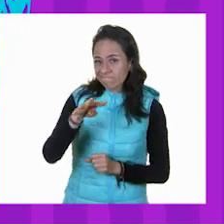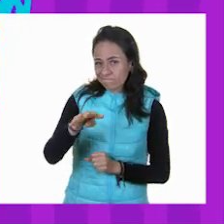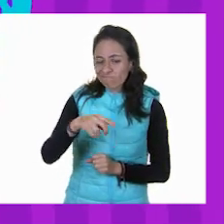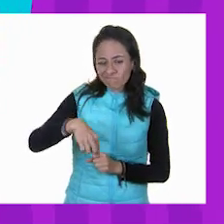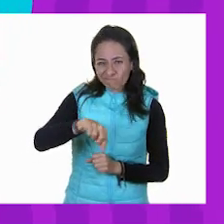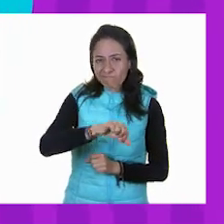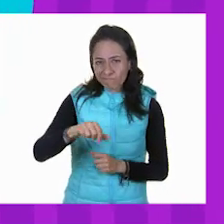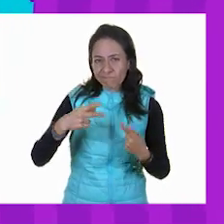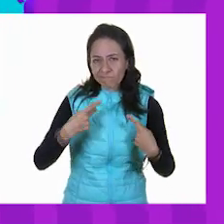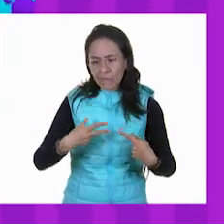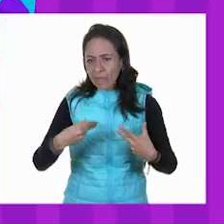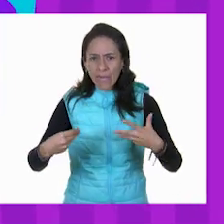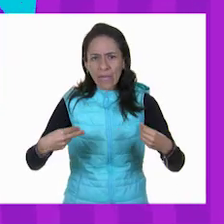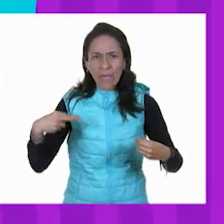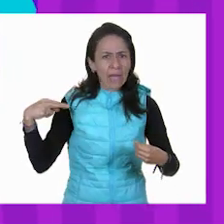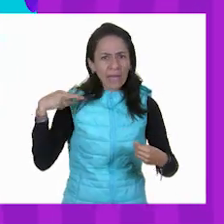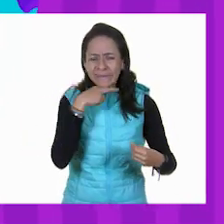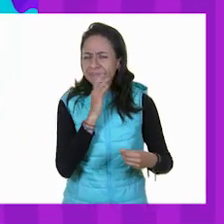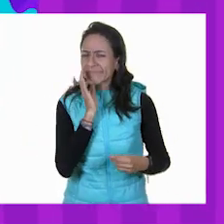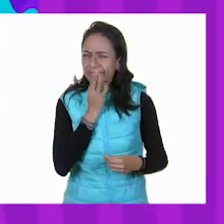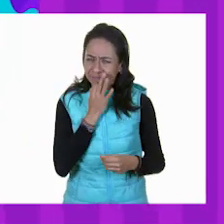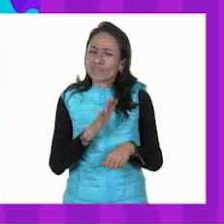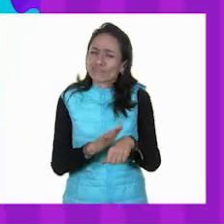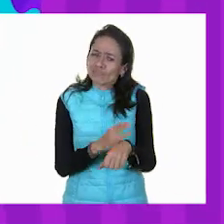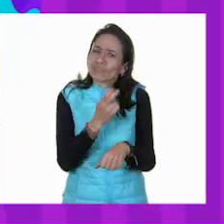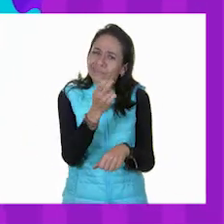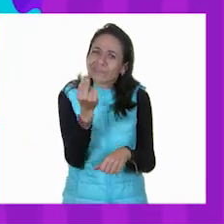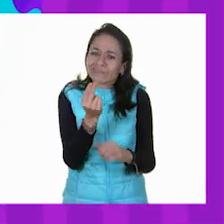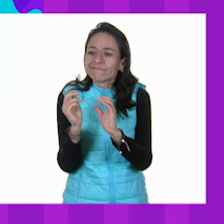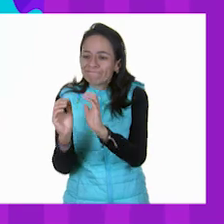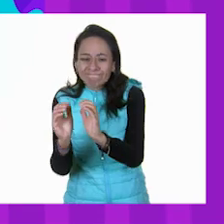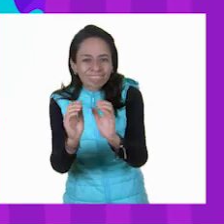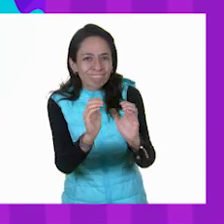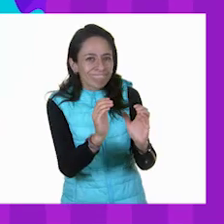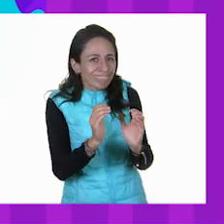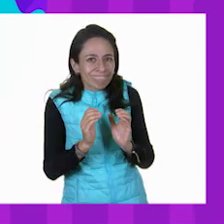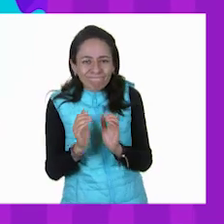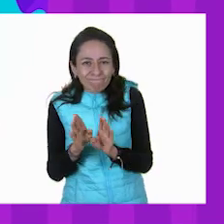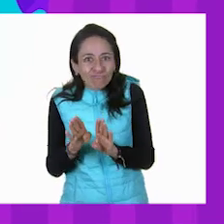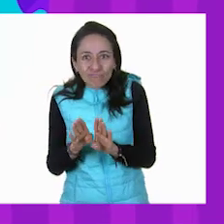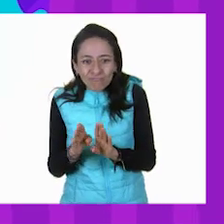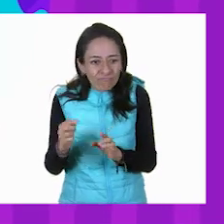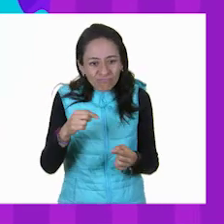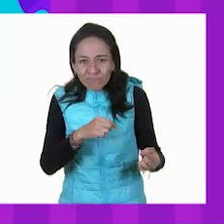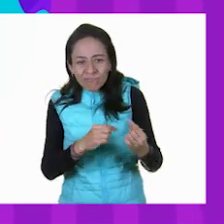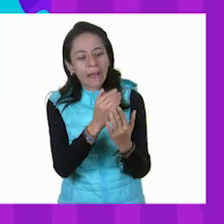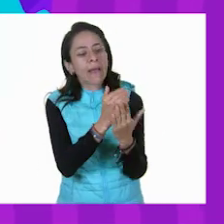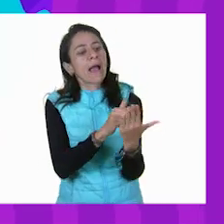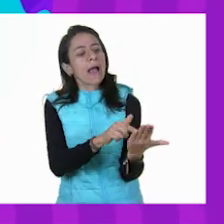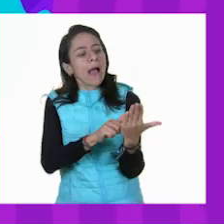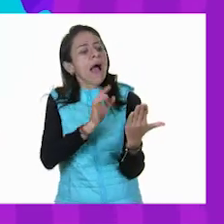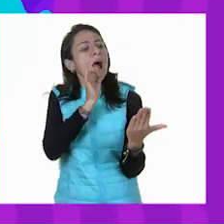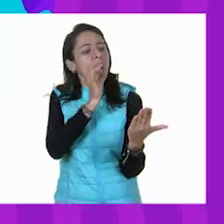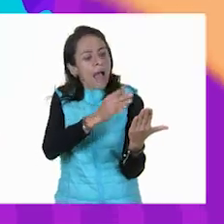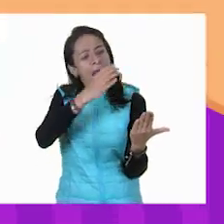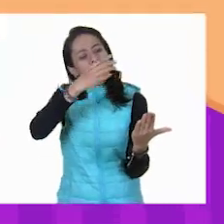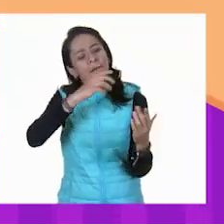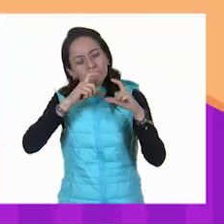las personas. Por eso hay que continuar cuidándonos siguiendo las buenas prácticas que ya todos conocemos para evitar